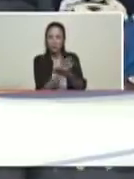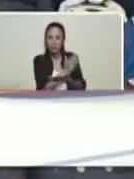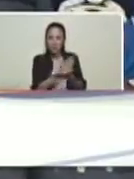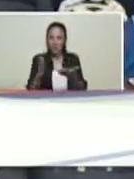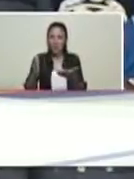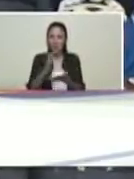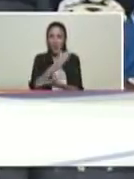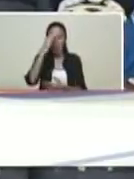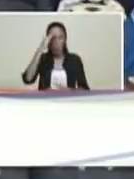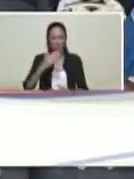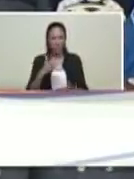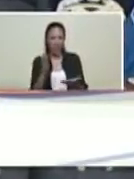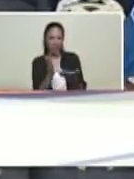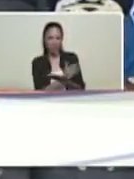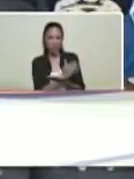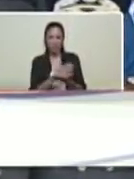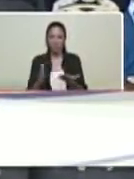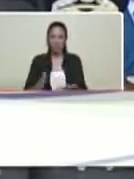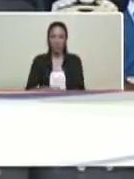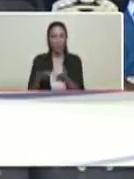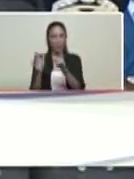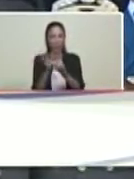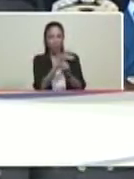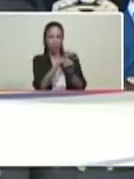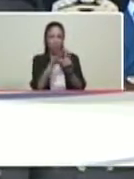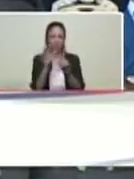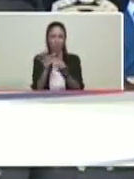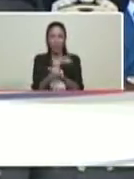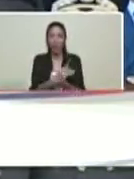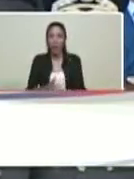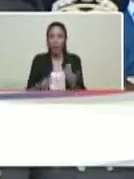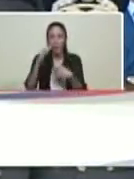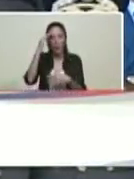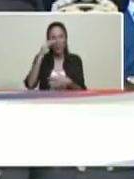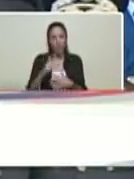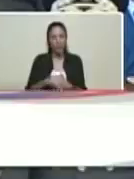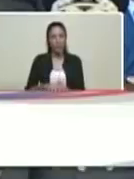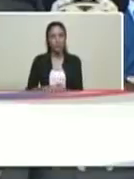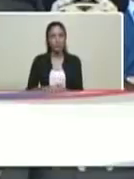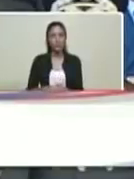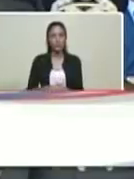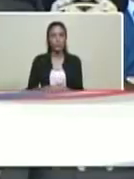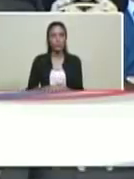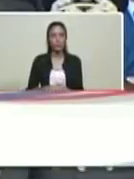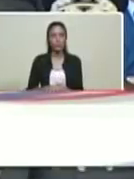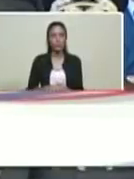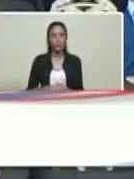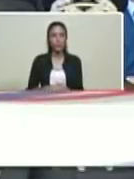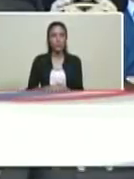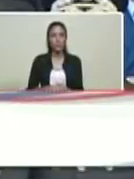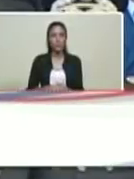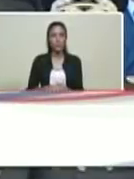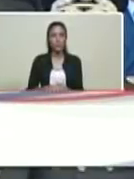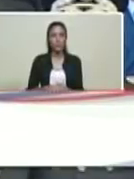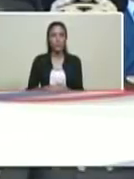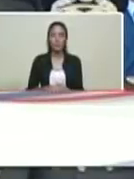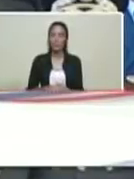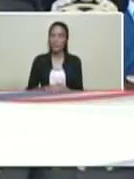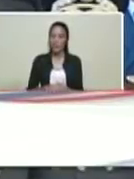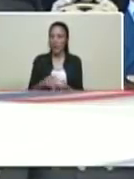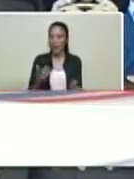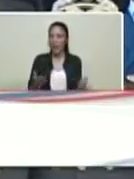fuerza armada nacional bolivariana y con una acción publicitaria